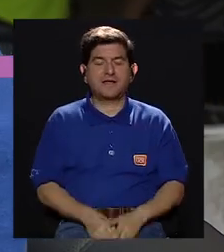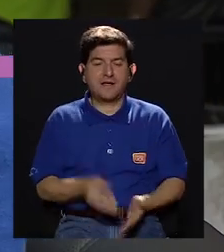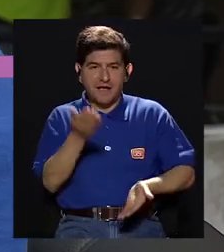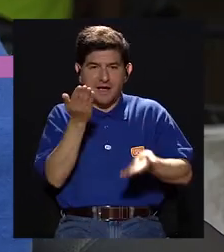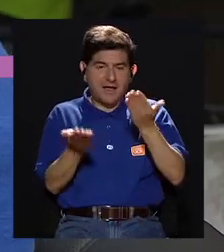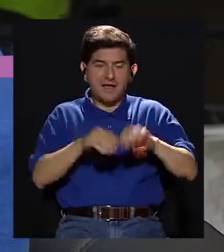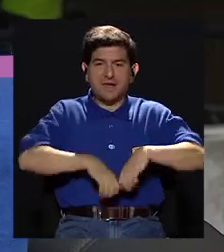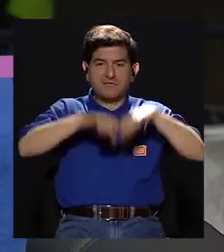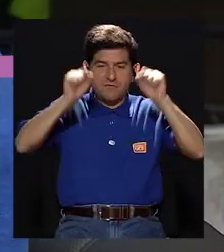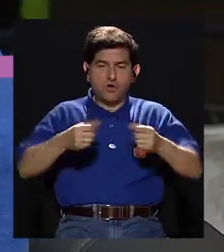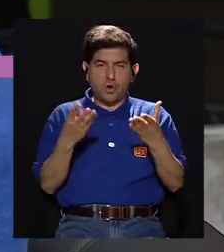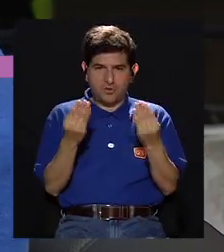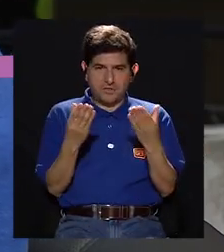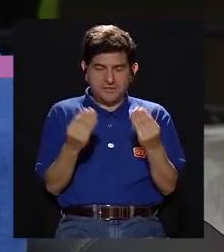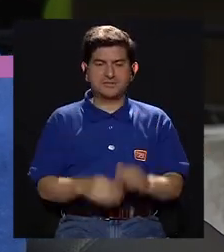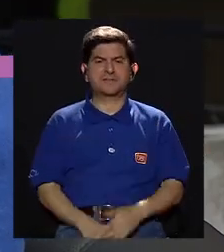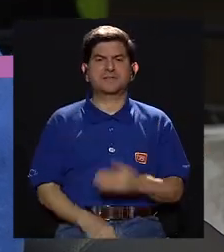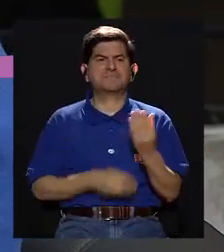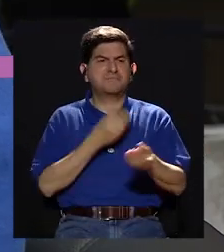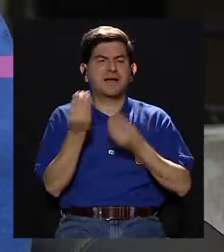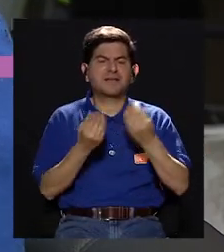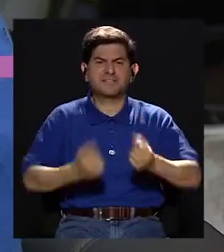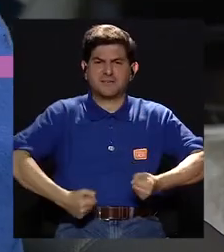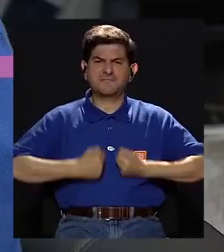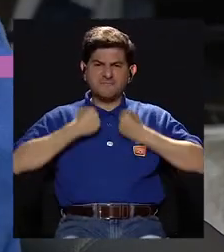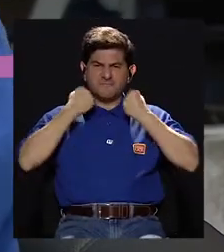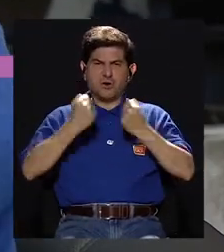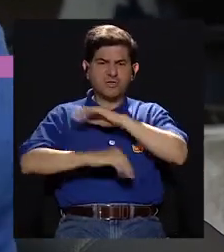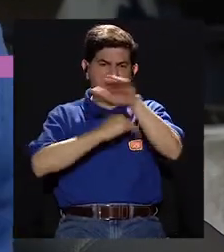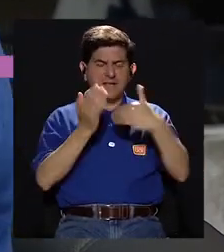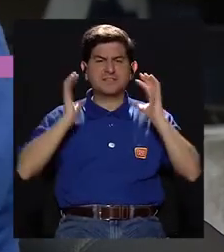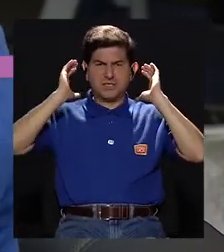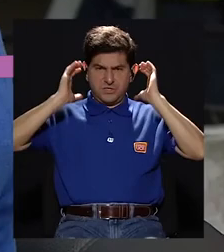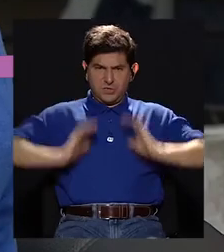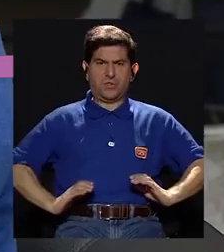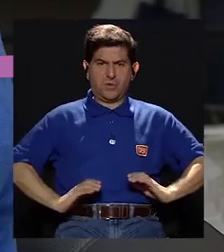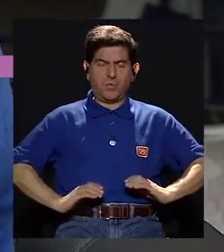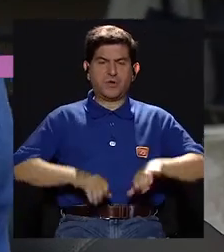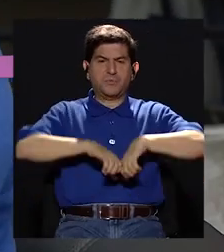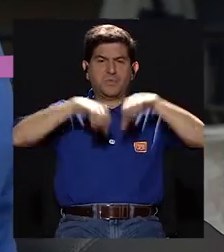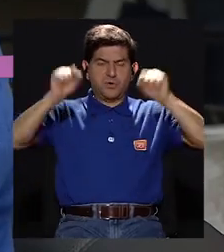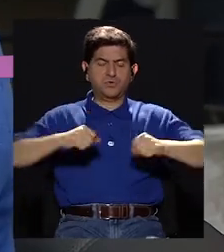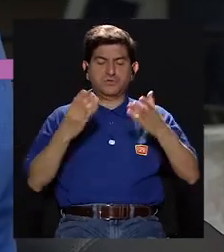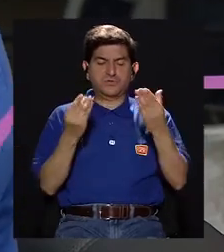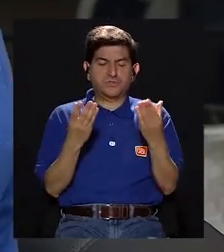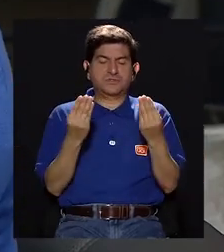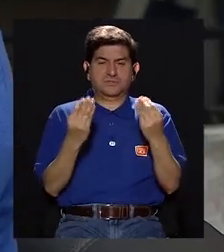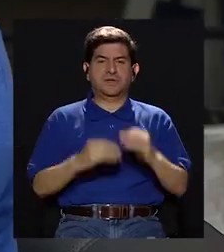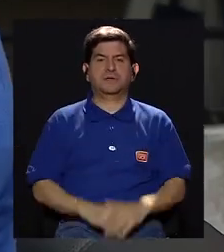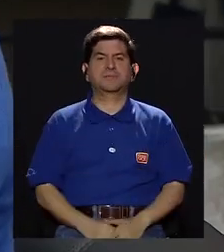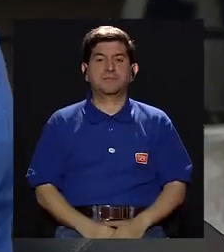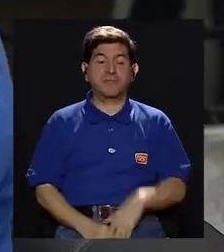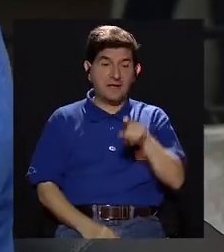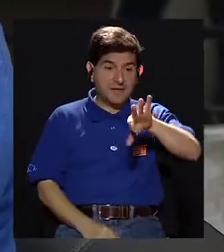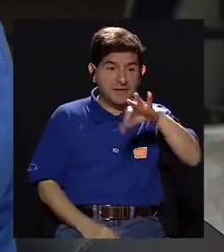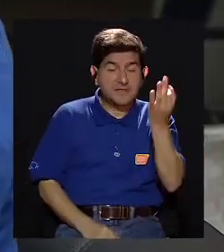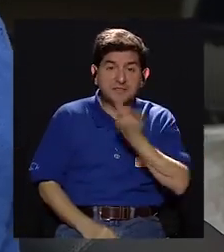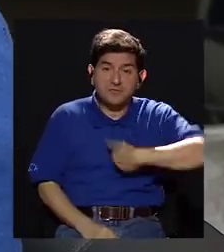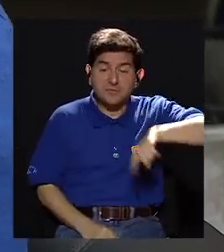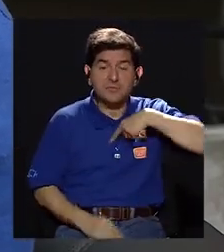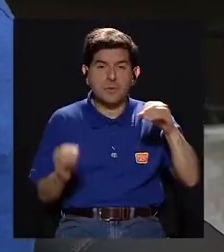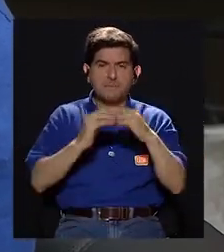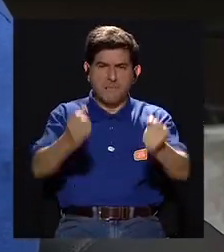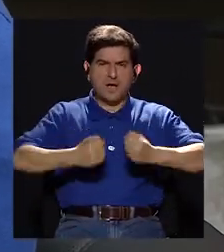técnica es el equilibrio del sistema nervioso. Entonces, lo que hacemos es que fortalecemos todo el cuerpo, todo el sistema nervioso, y